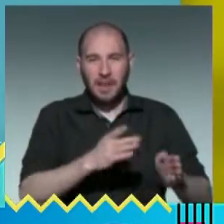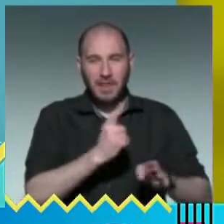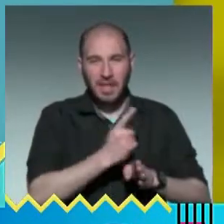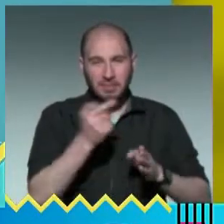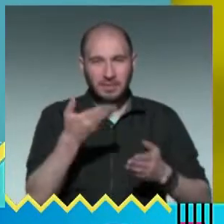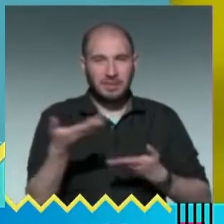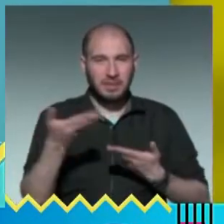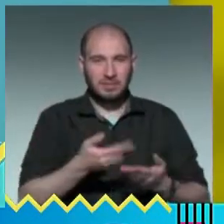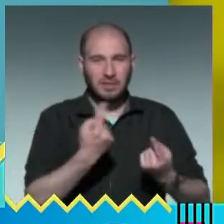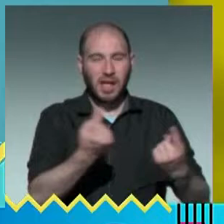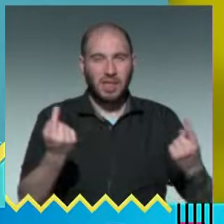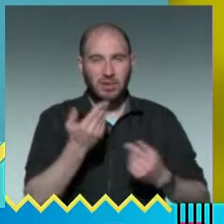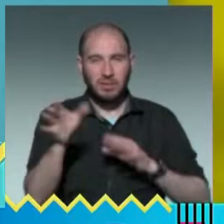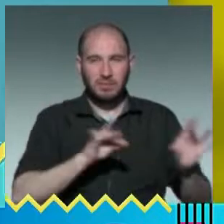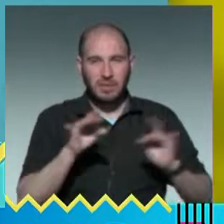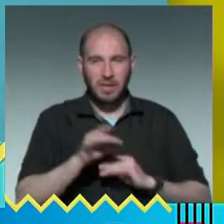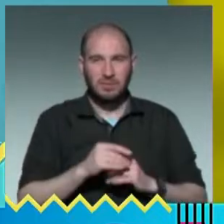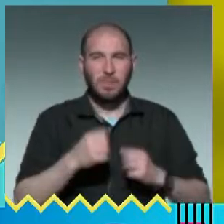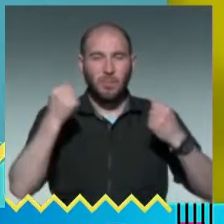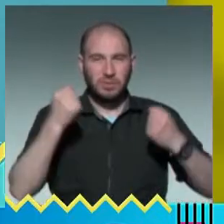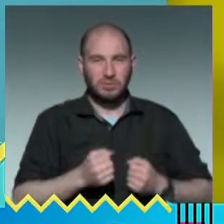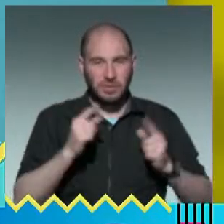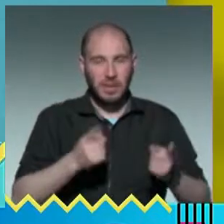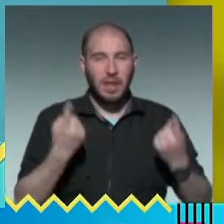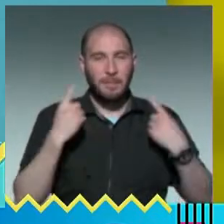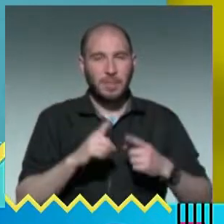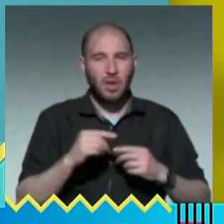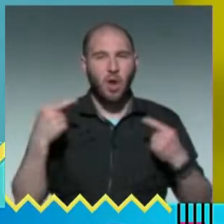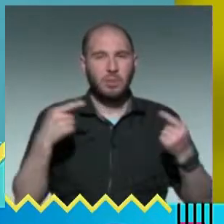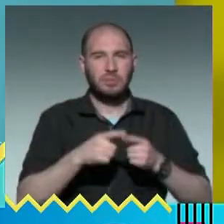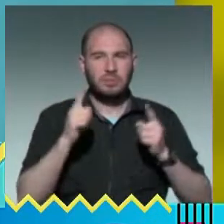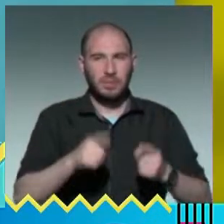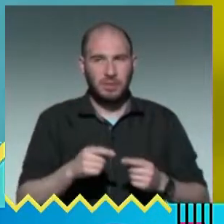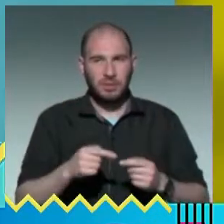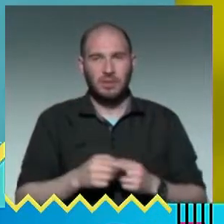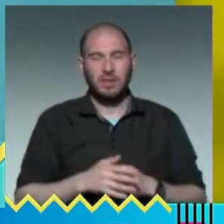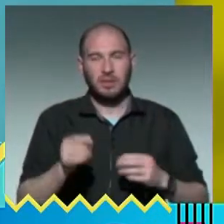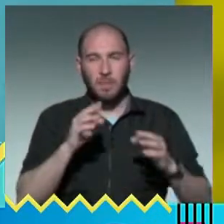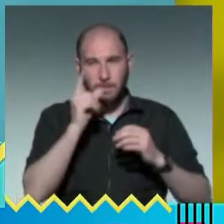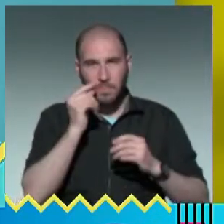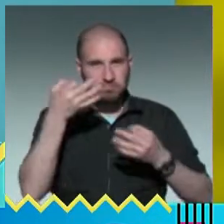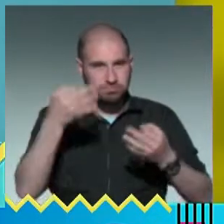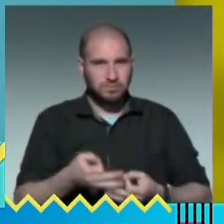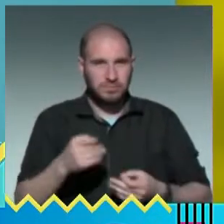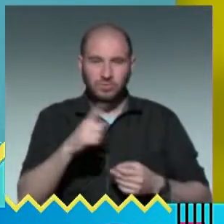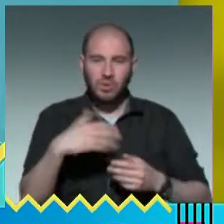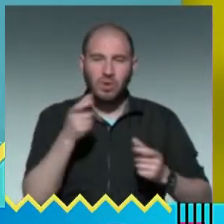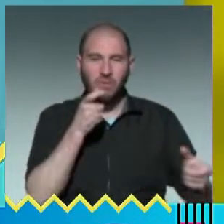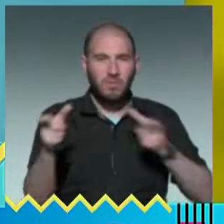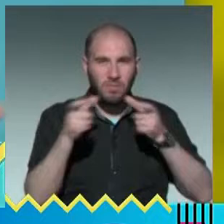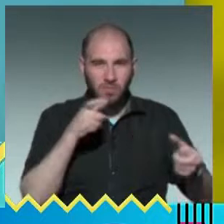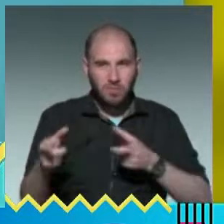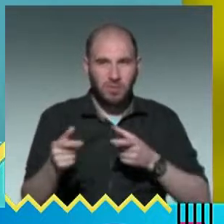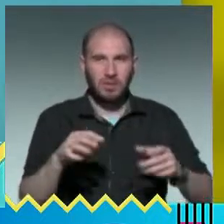de presentación de cada uno de los invitados desde su posición también, pero la idea es también sacarlos a ellos de lo políticamente correcto y que empiecen a contestarse, porque no